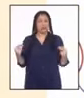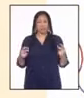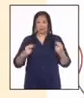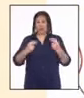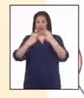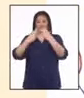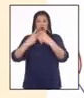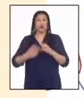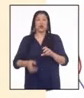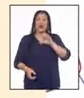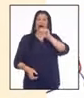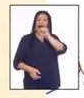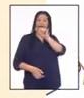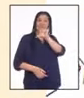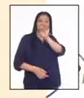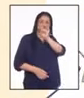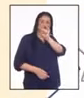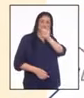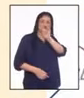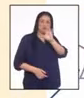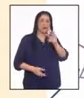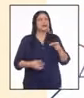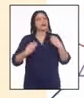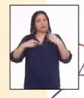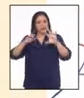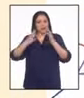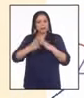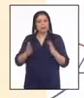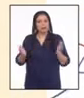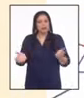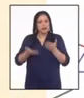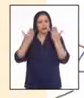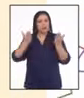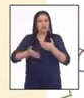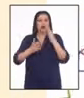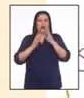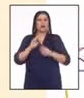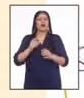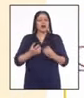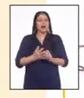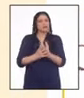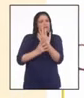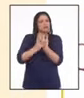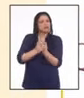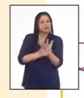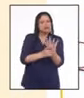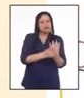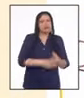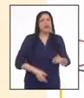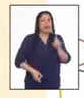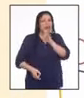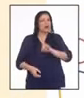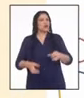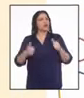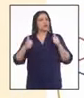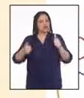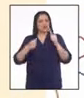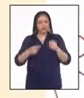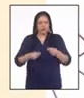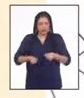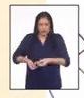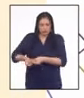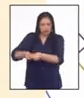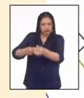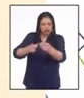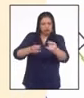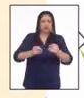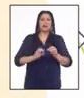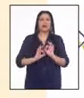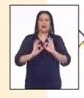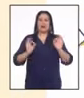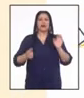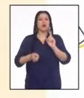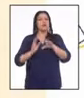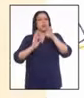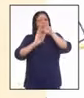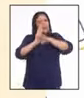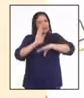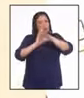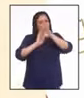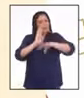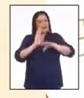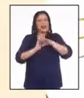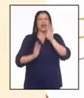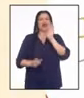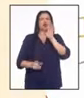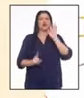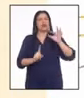género Azotobacter permite estimular el crecimiento vegetal y el uso óptimo de fertilizantes con una disminución considerable de